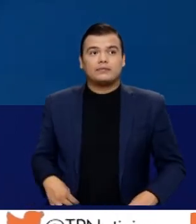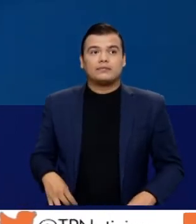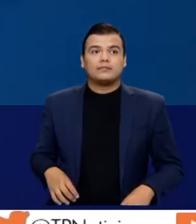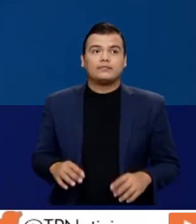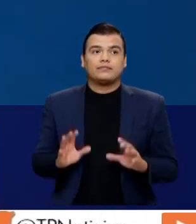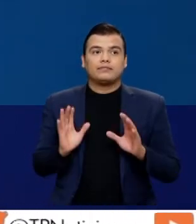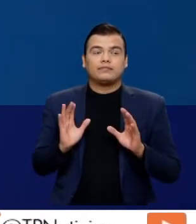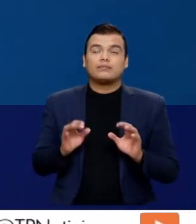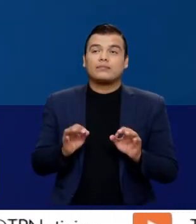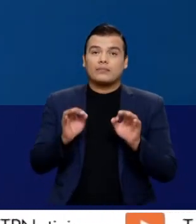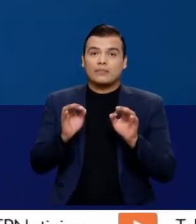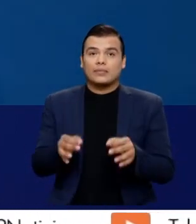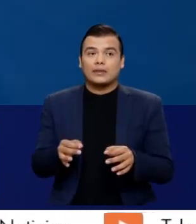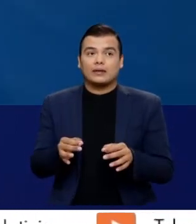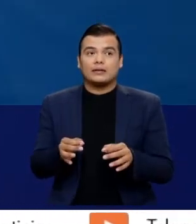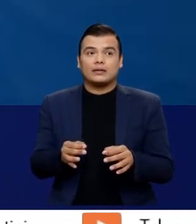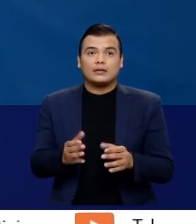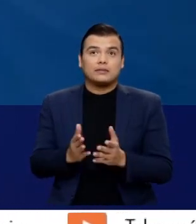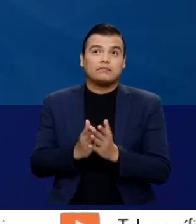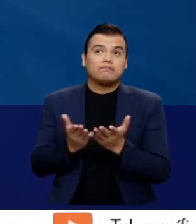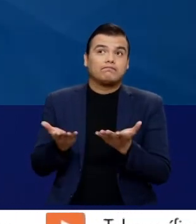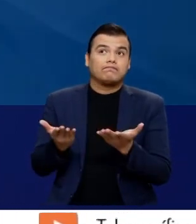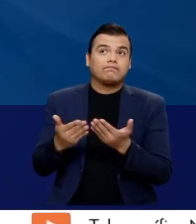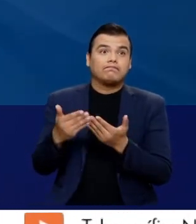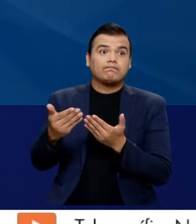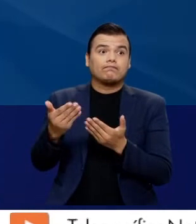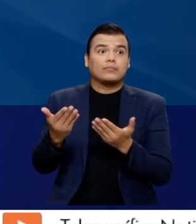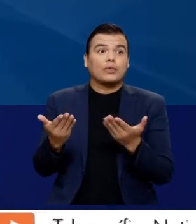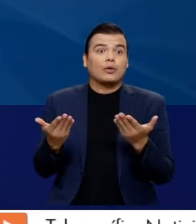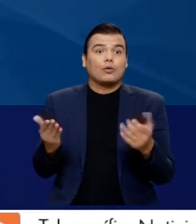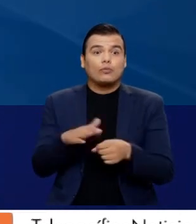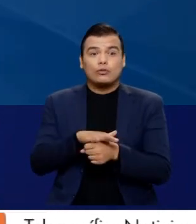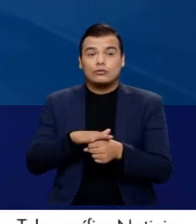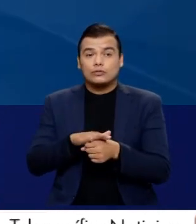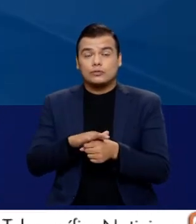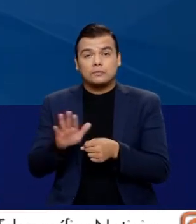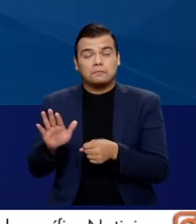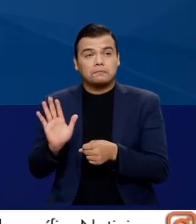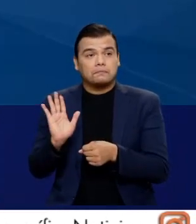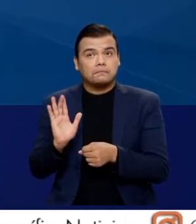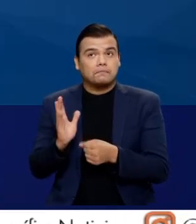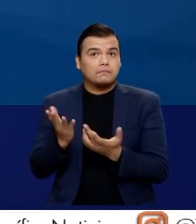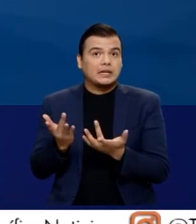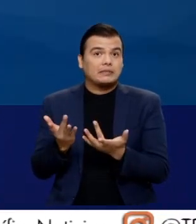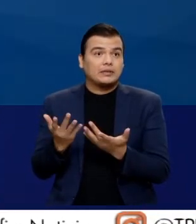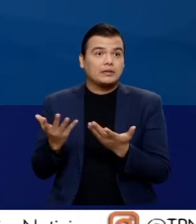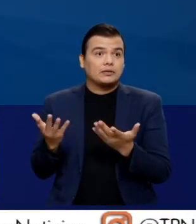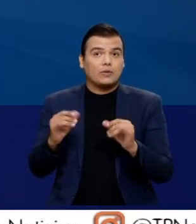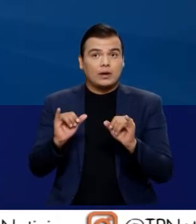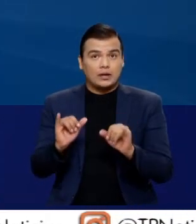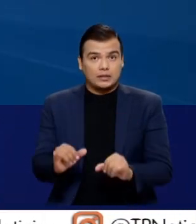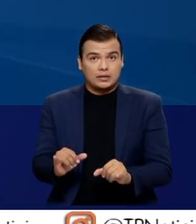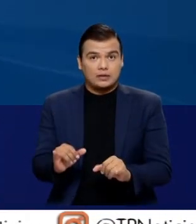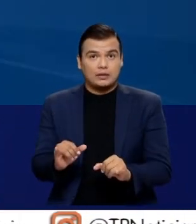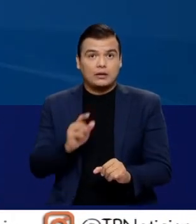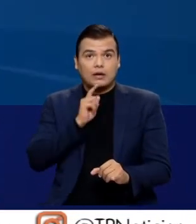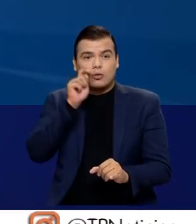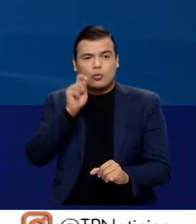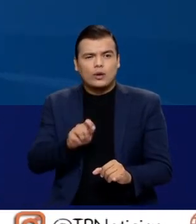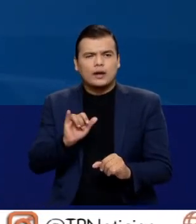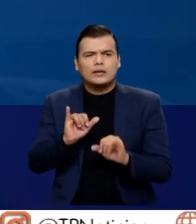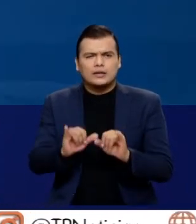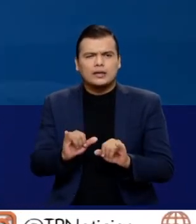simplemente estamos estamos esperando qué va a suceder como como cómo vamos a actuar y vamos a seguir en ucrania